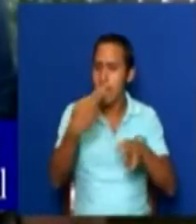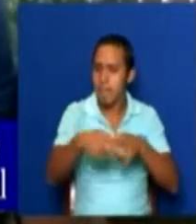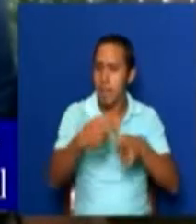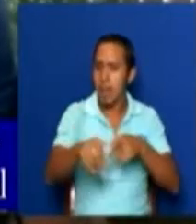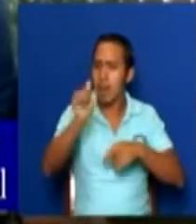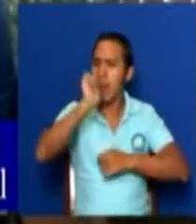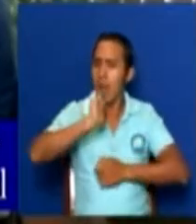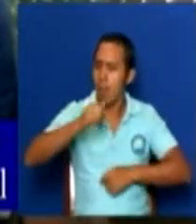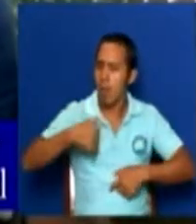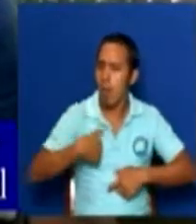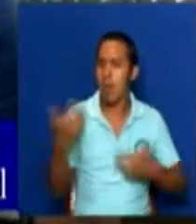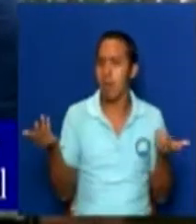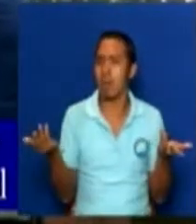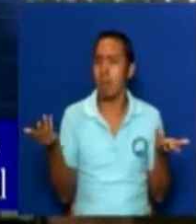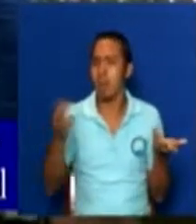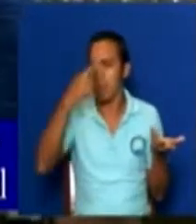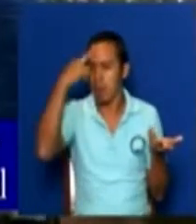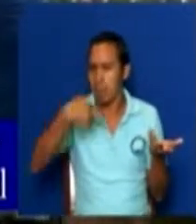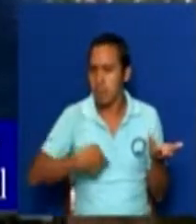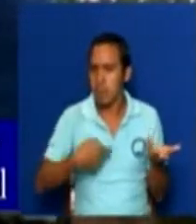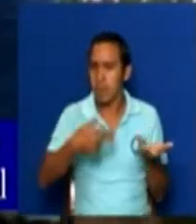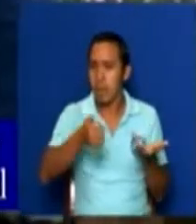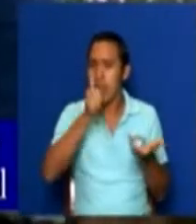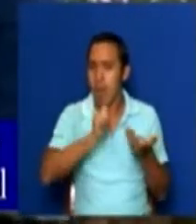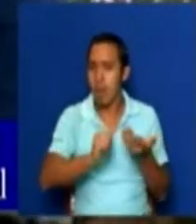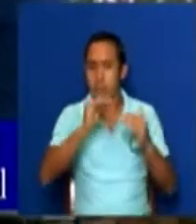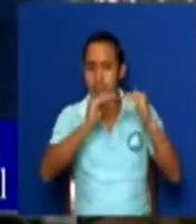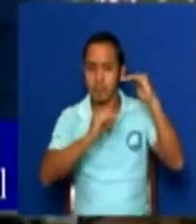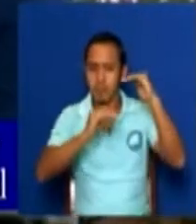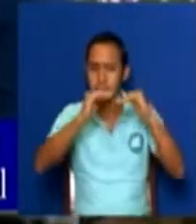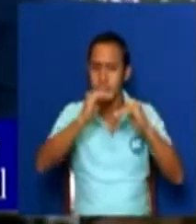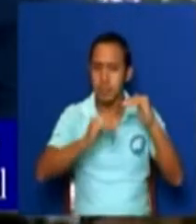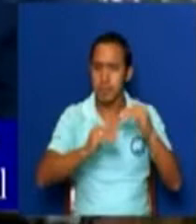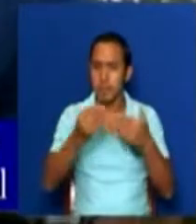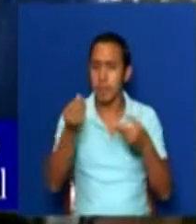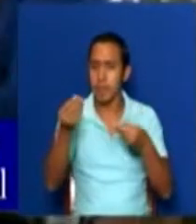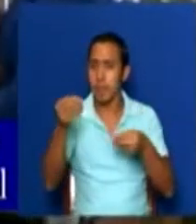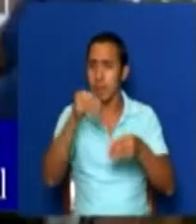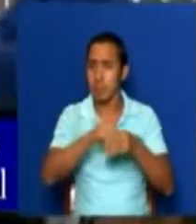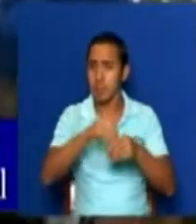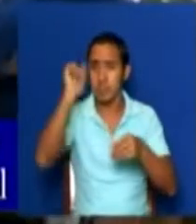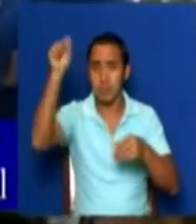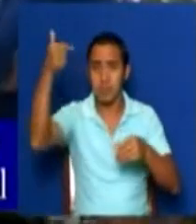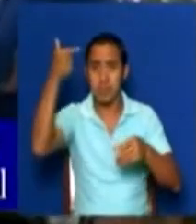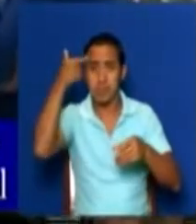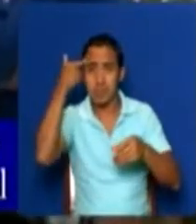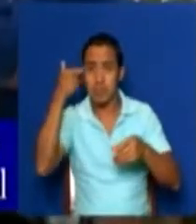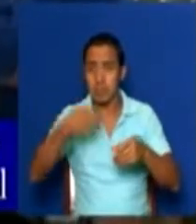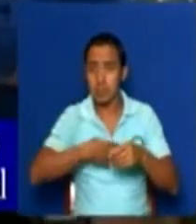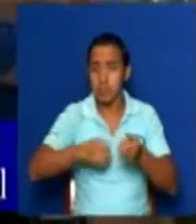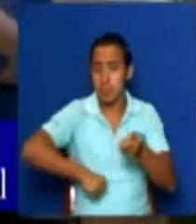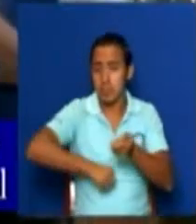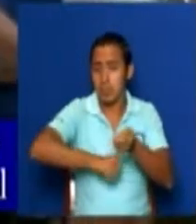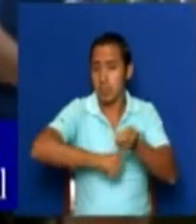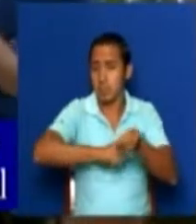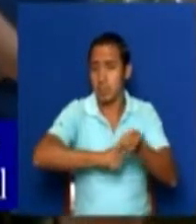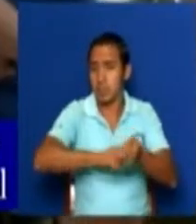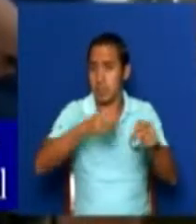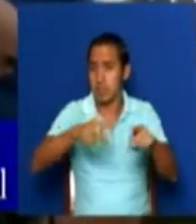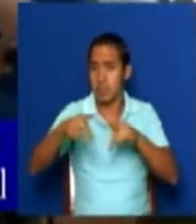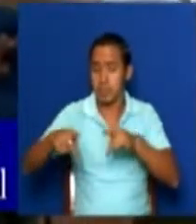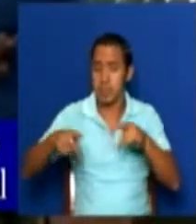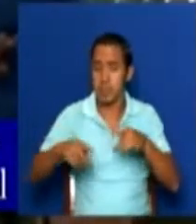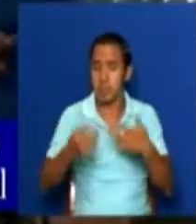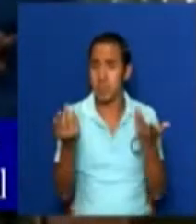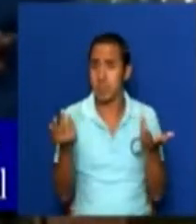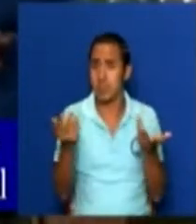cuando nosotros sabemos que el agua se sostiene con la inversión del Estado y con el aporte que hacemos nosotros, los